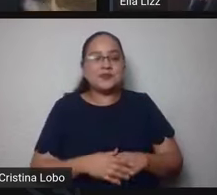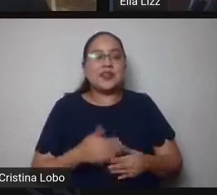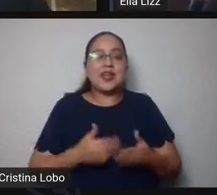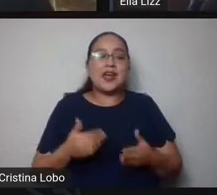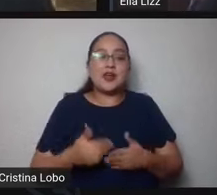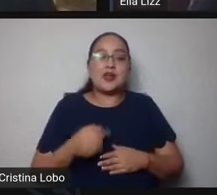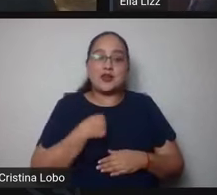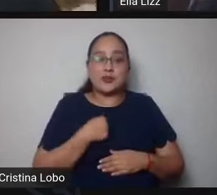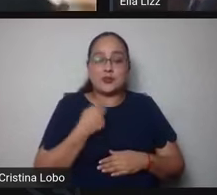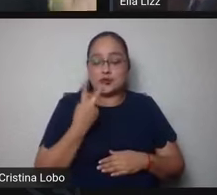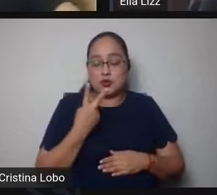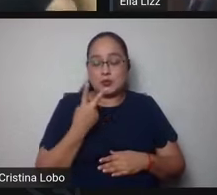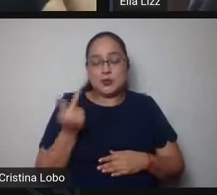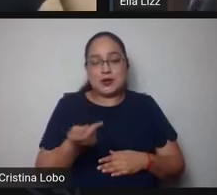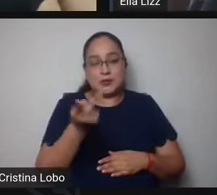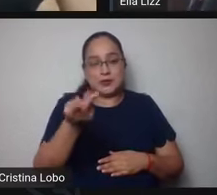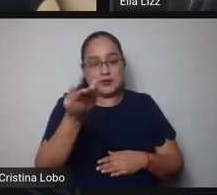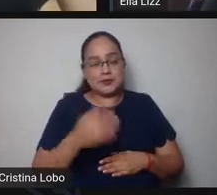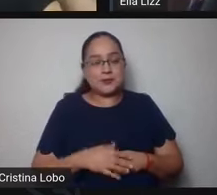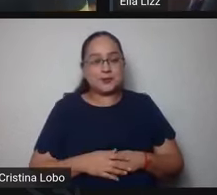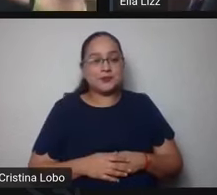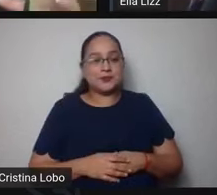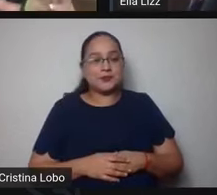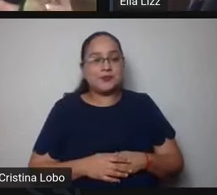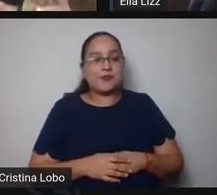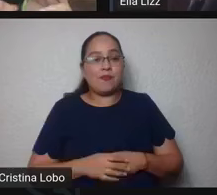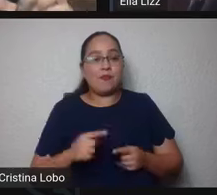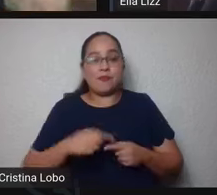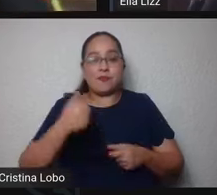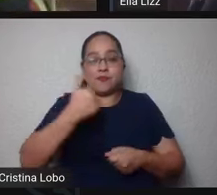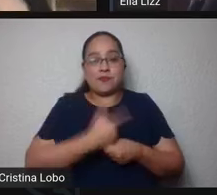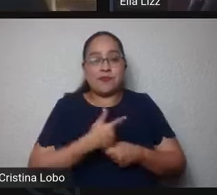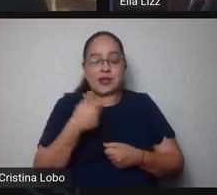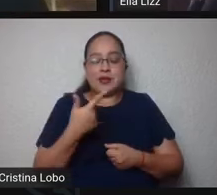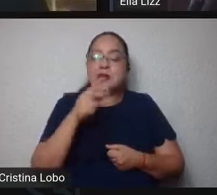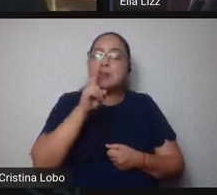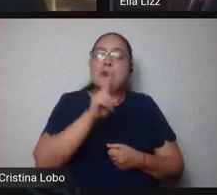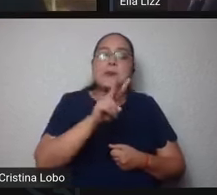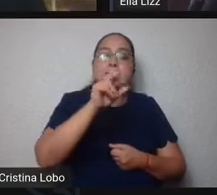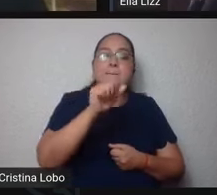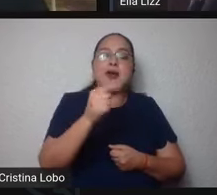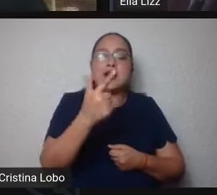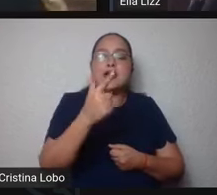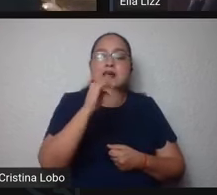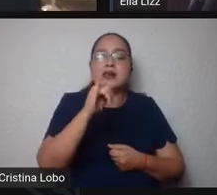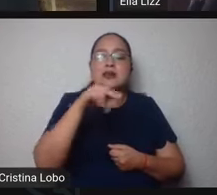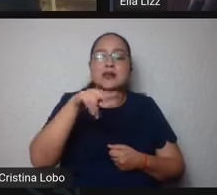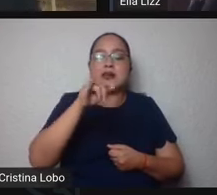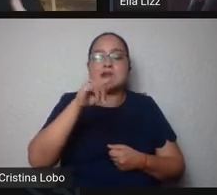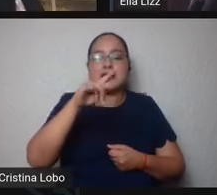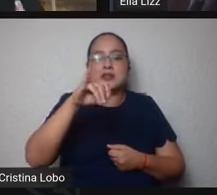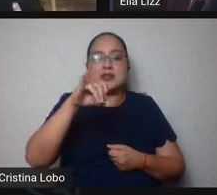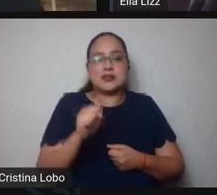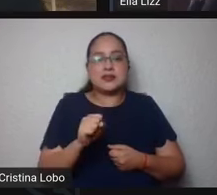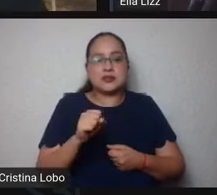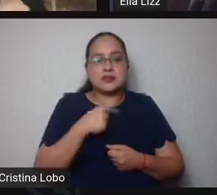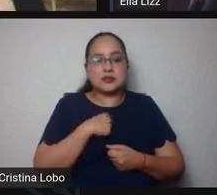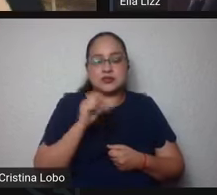a hacer en dos. Dice, me diagnosticaron vaginitis, 68 años. No